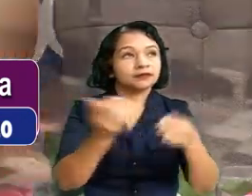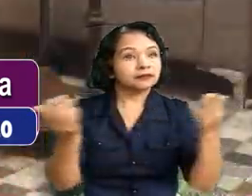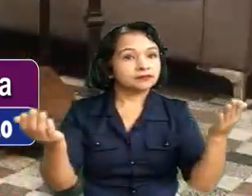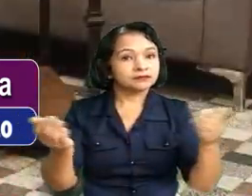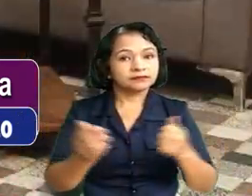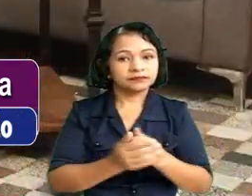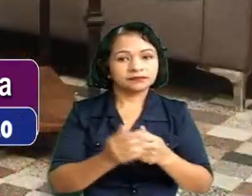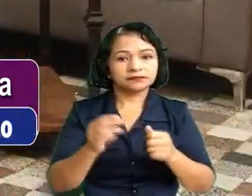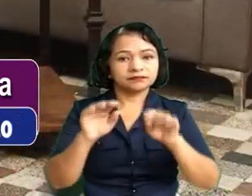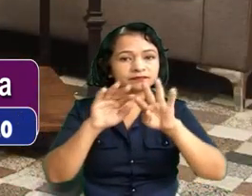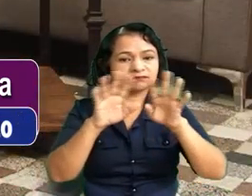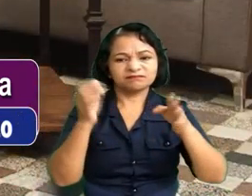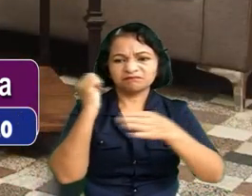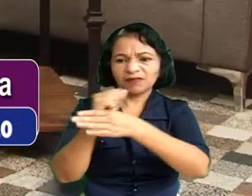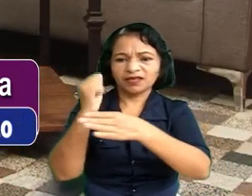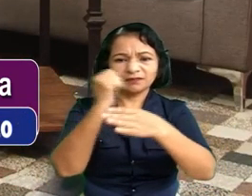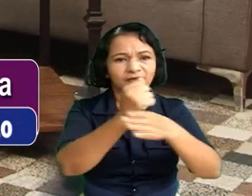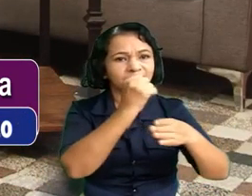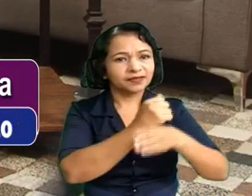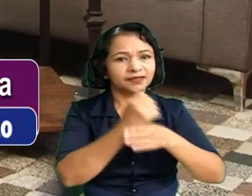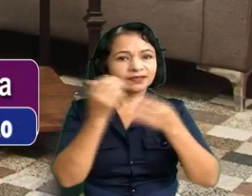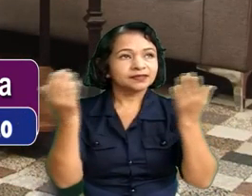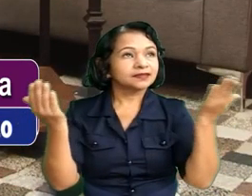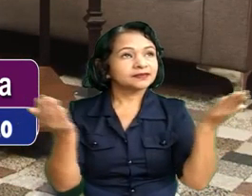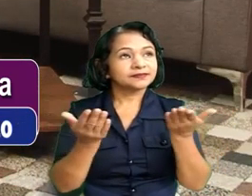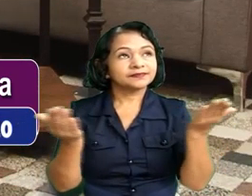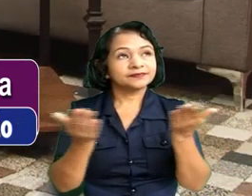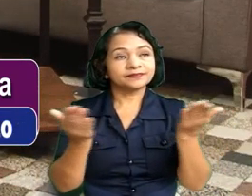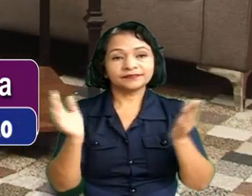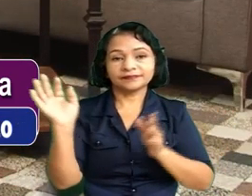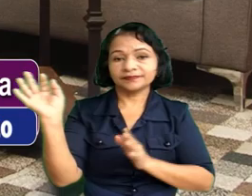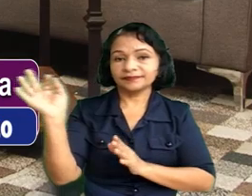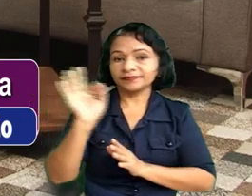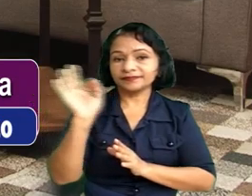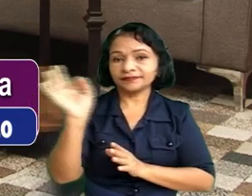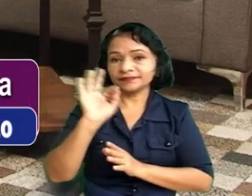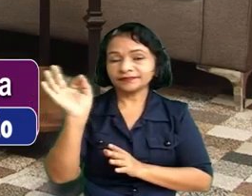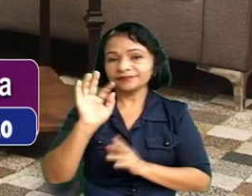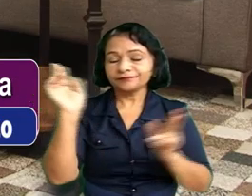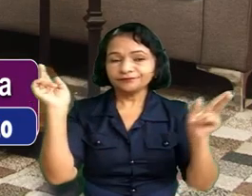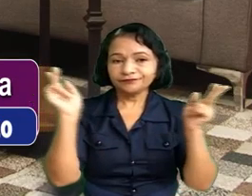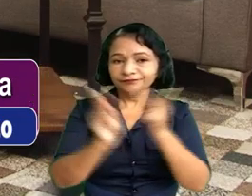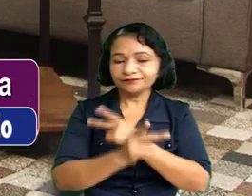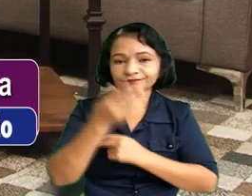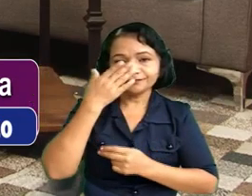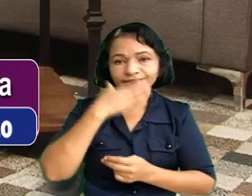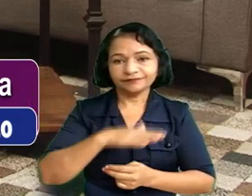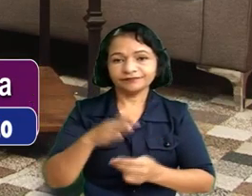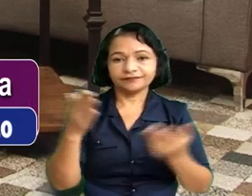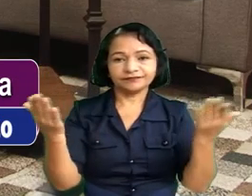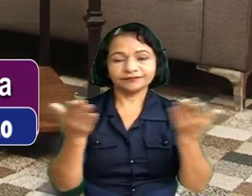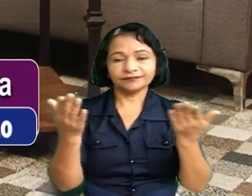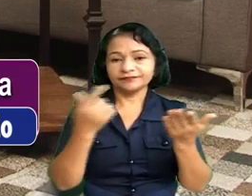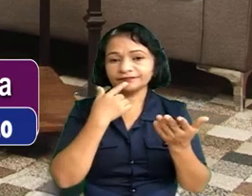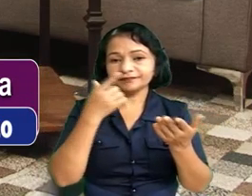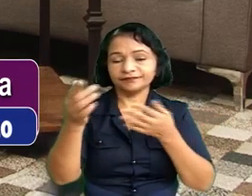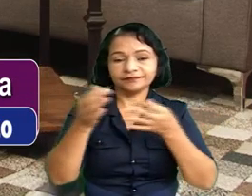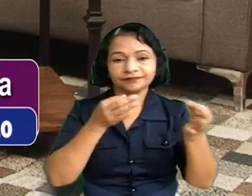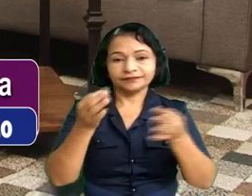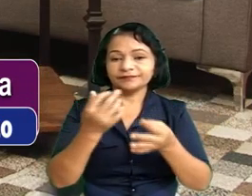Nacional asesinaba fríamente, de manera déspota, no te pedía